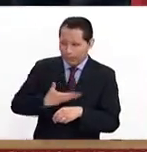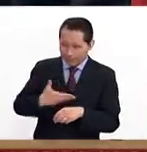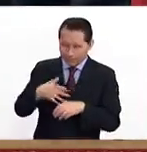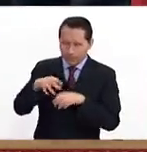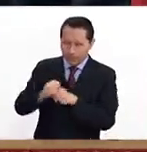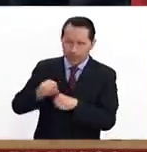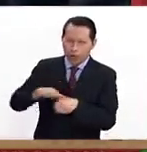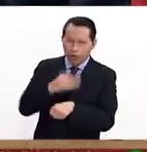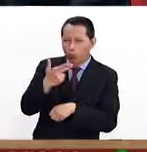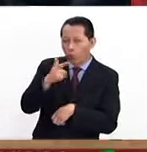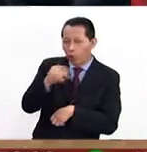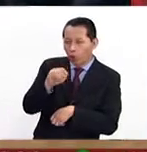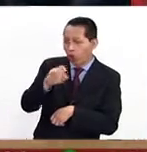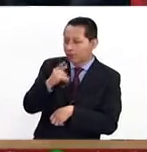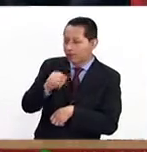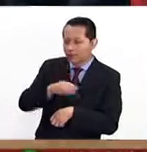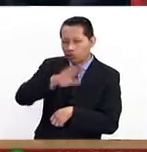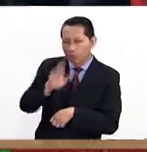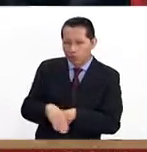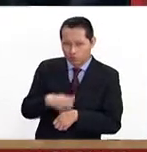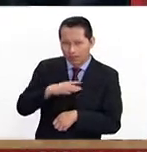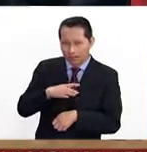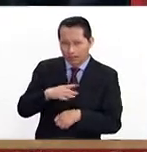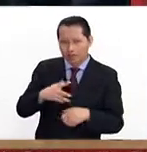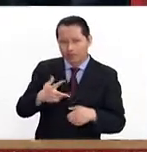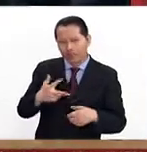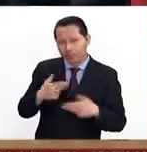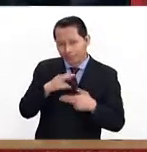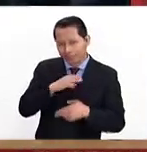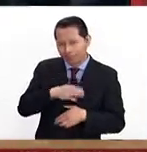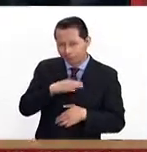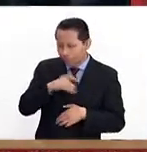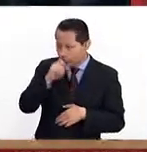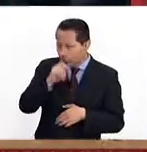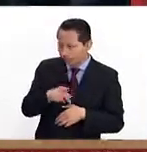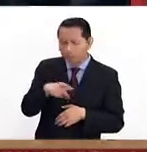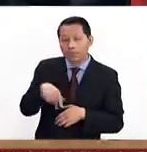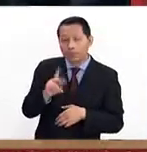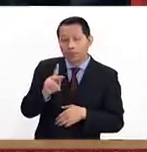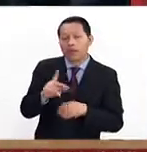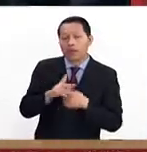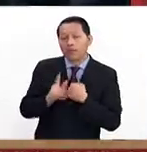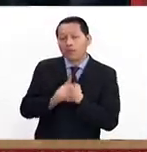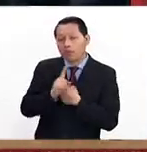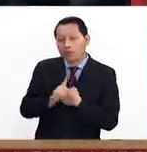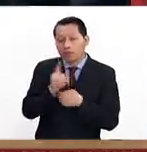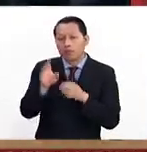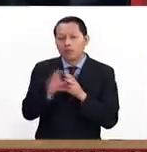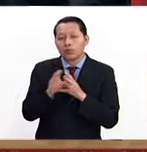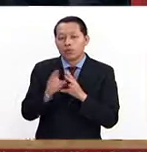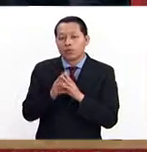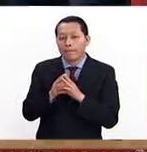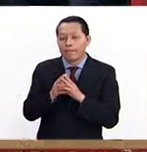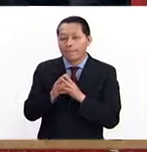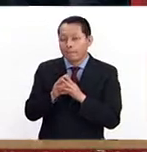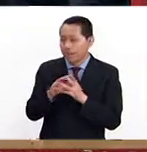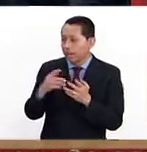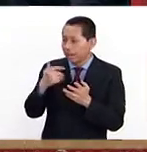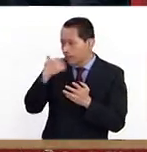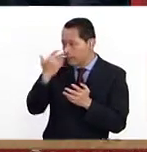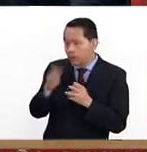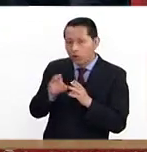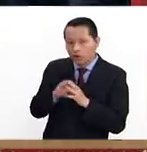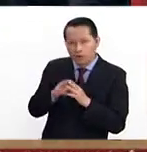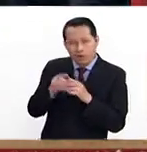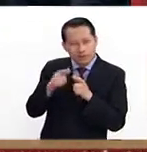recibido muchas críticas porque constantemente ha violado las instituciones democráticas, ha buscado pues perpetrarse